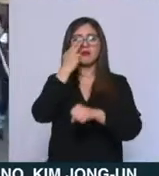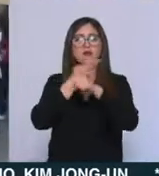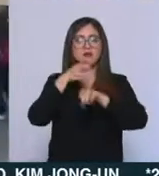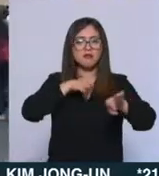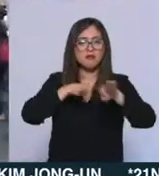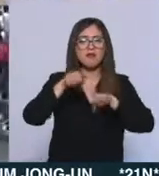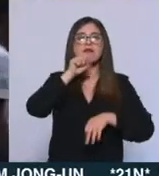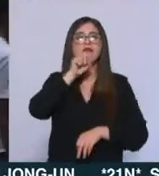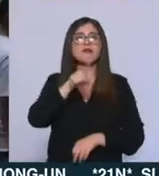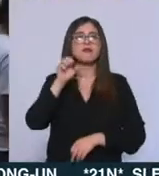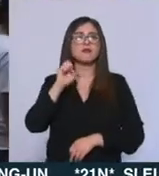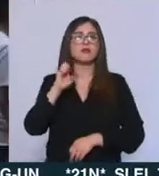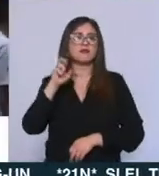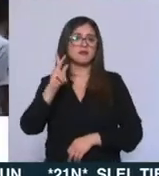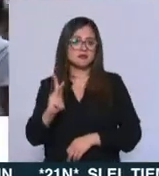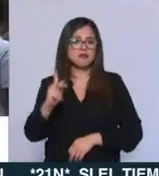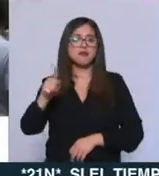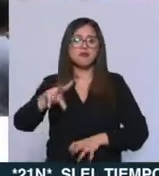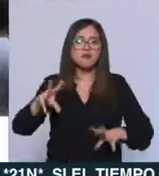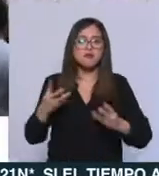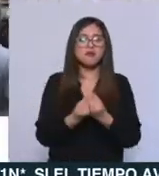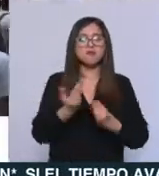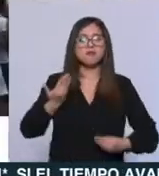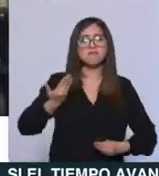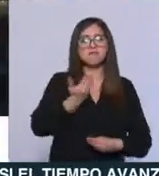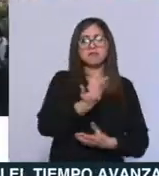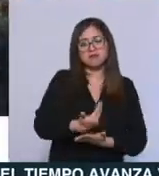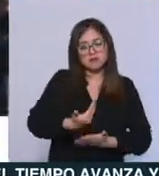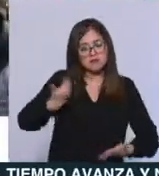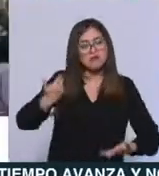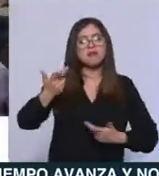Secretaría de Educación para generar presión y pronto se